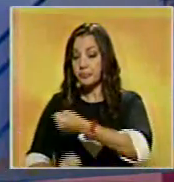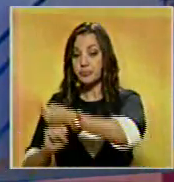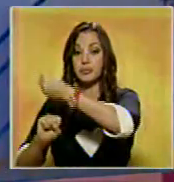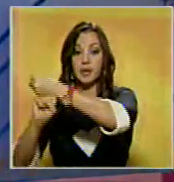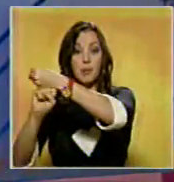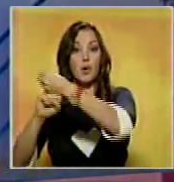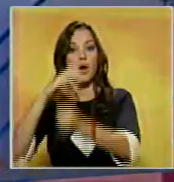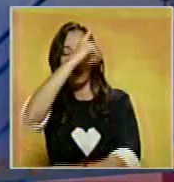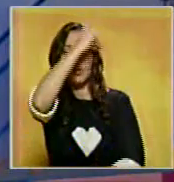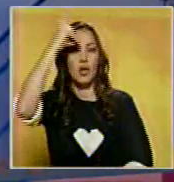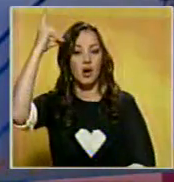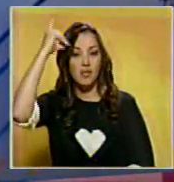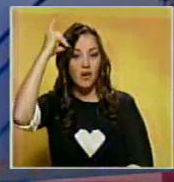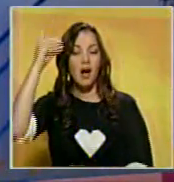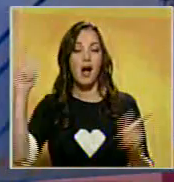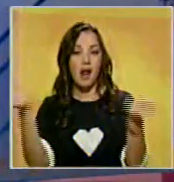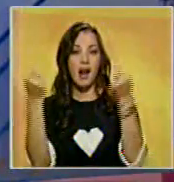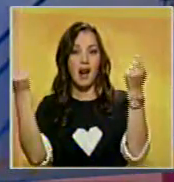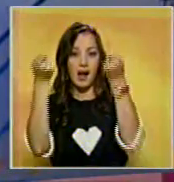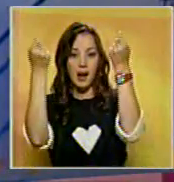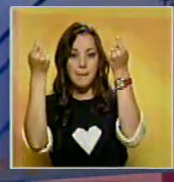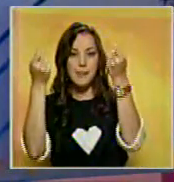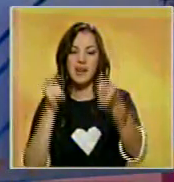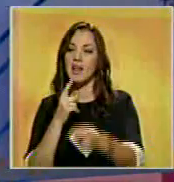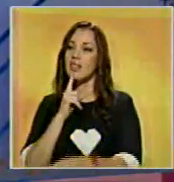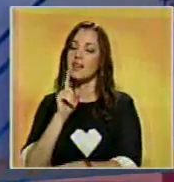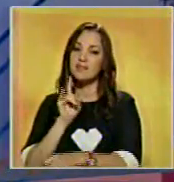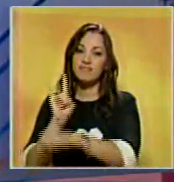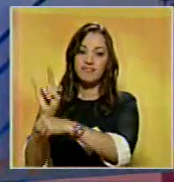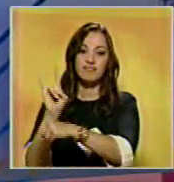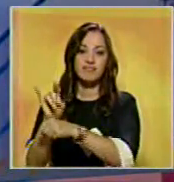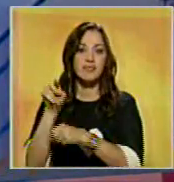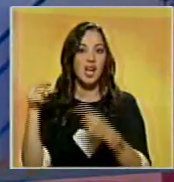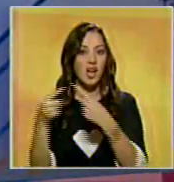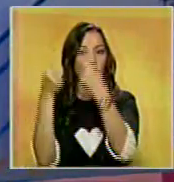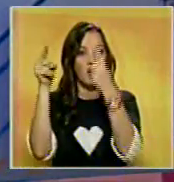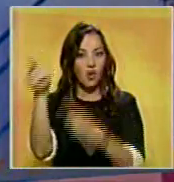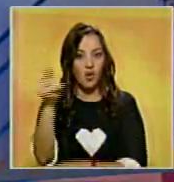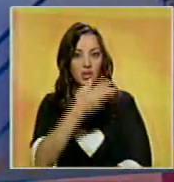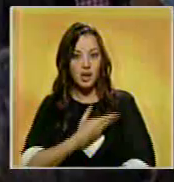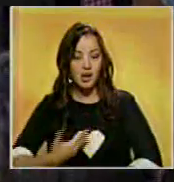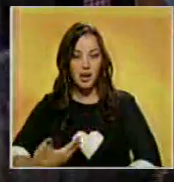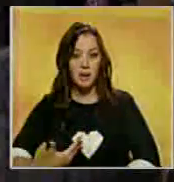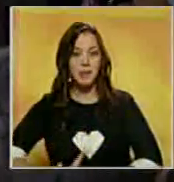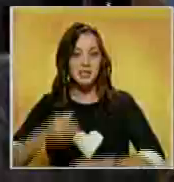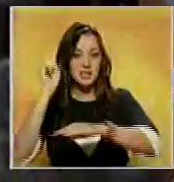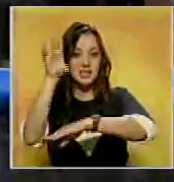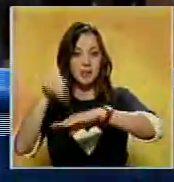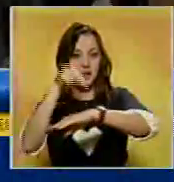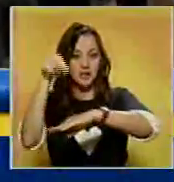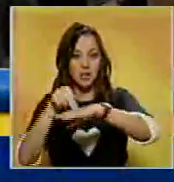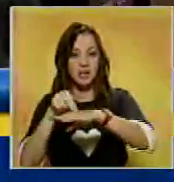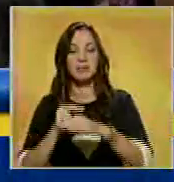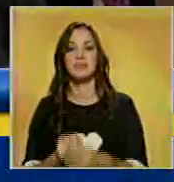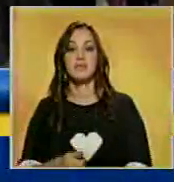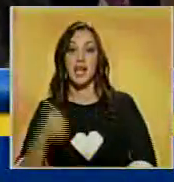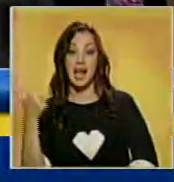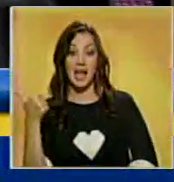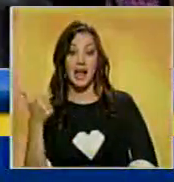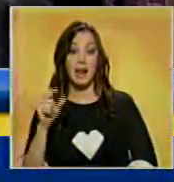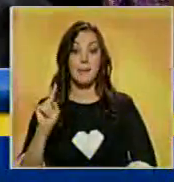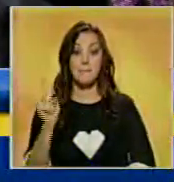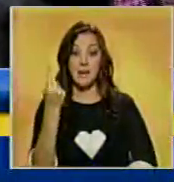Diosdado Cabello, por la campaña de infamias en su contra. Diana Vázquez nos amplía. Elvis Amoroso,